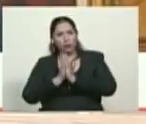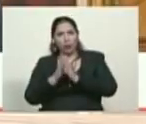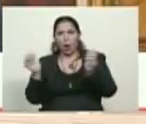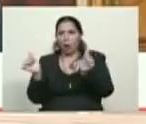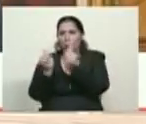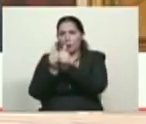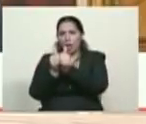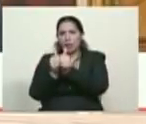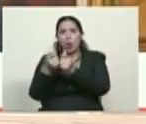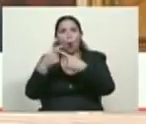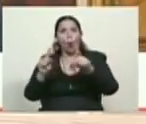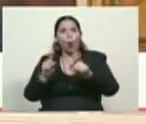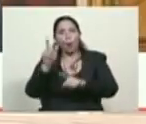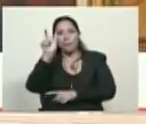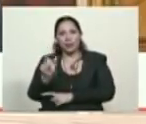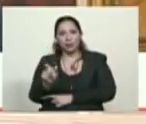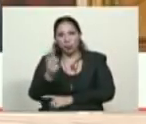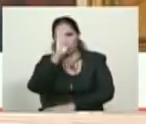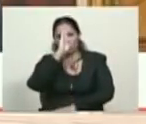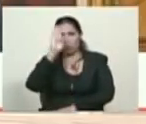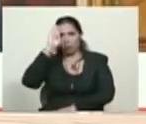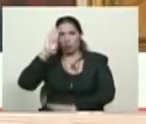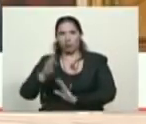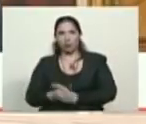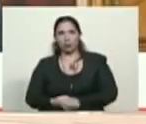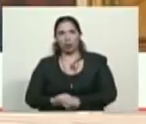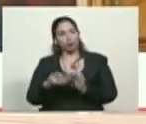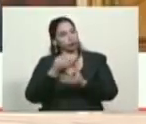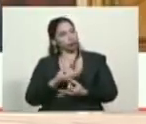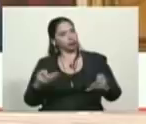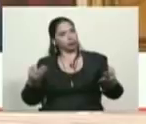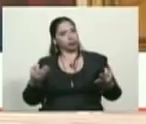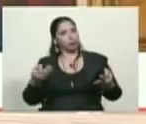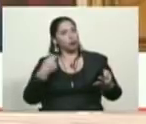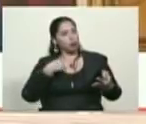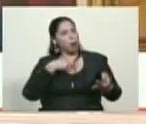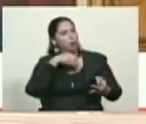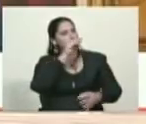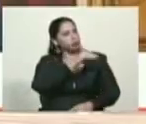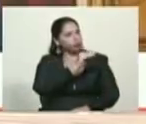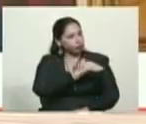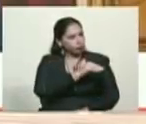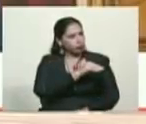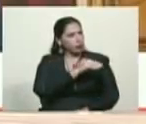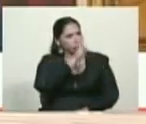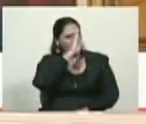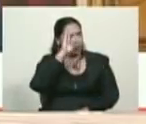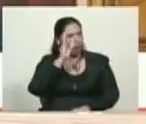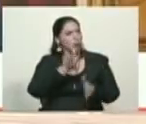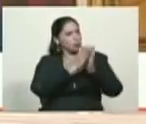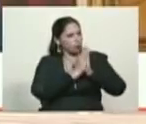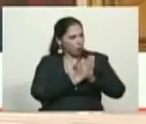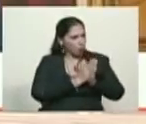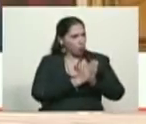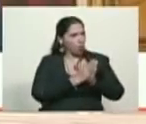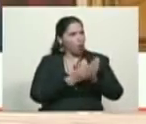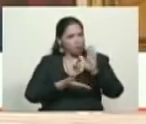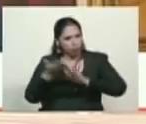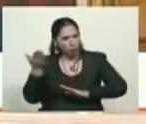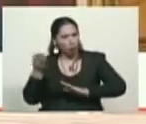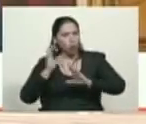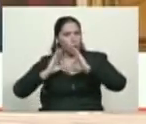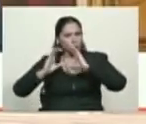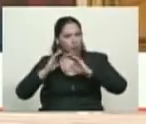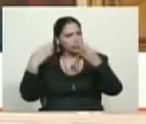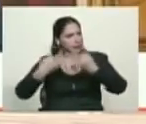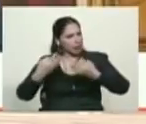persona, Diosdado Cabello. Excelente, hablé con Diosdado. Le dije, Diosdado, vayan y conversen. Siempre